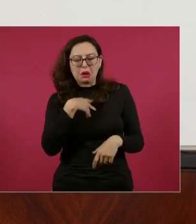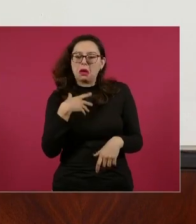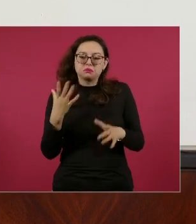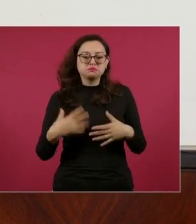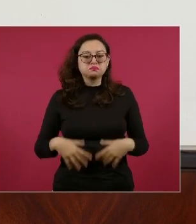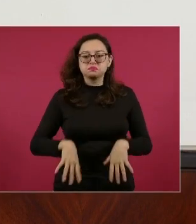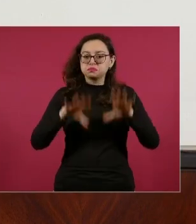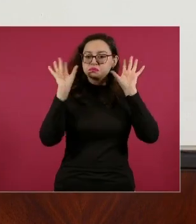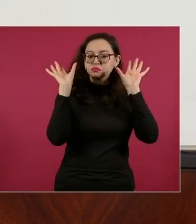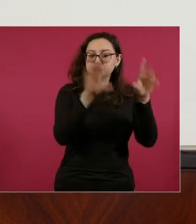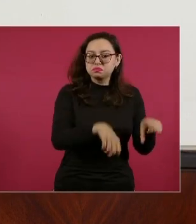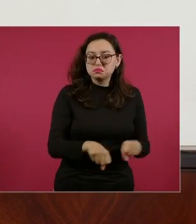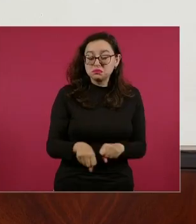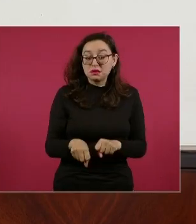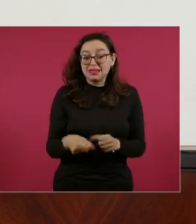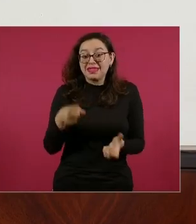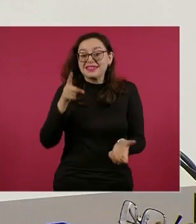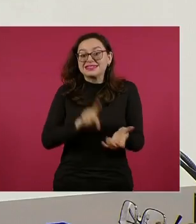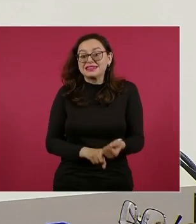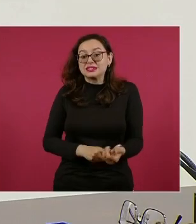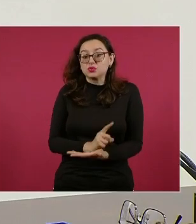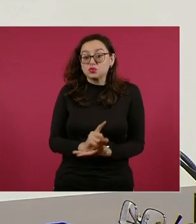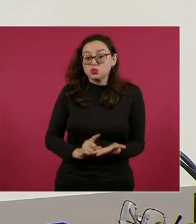había droga.